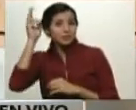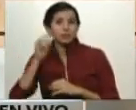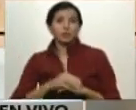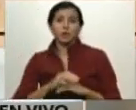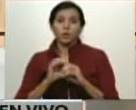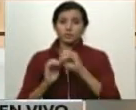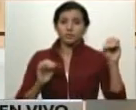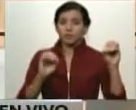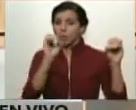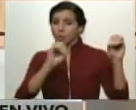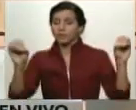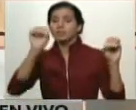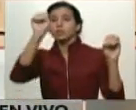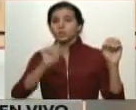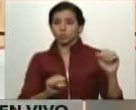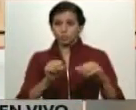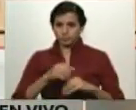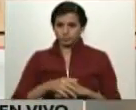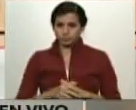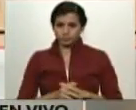Oriente y del Sur.